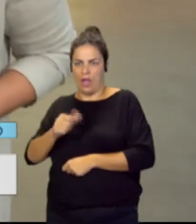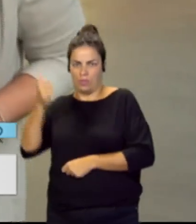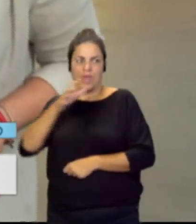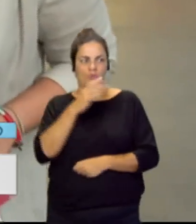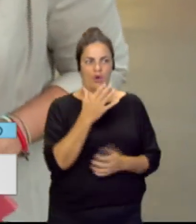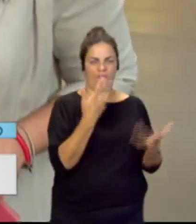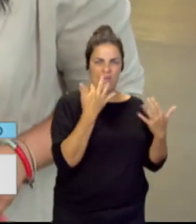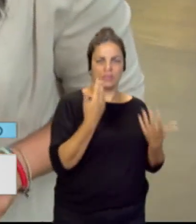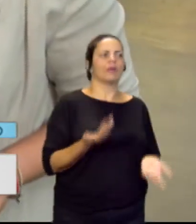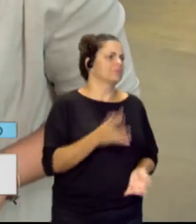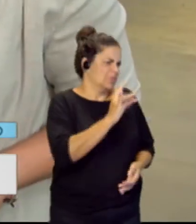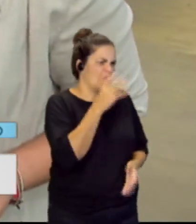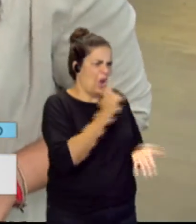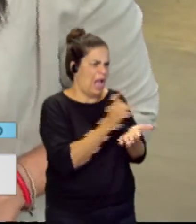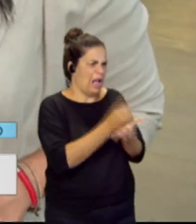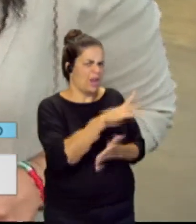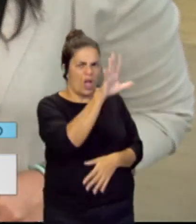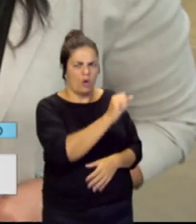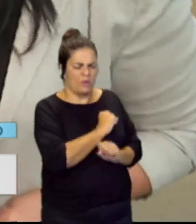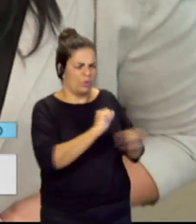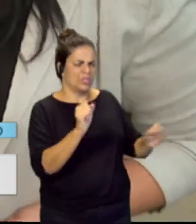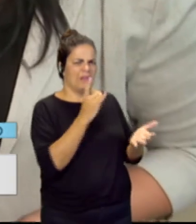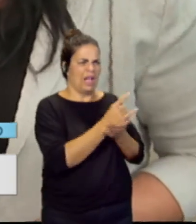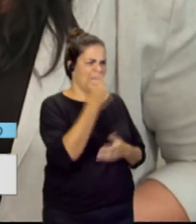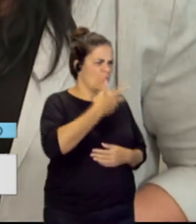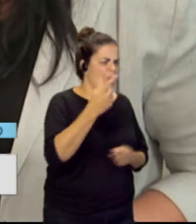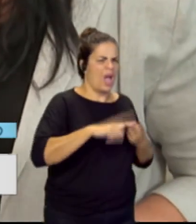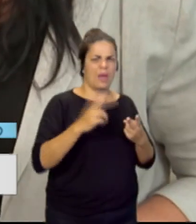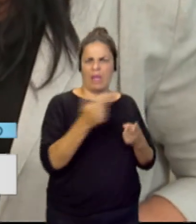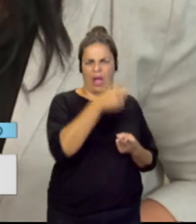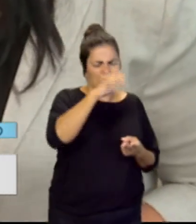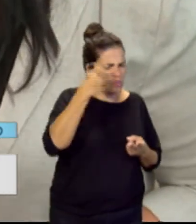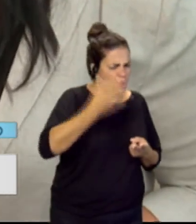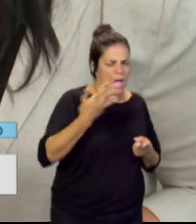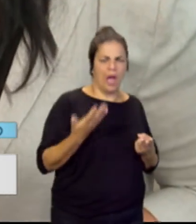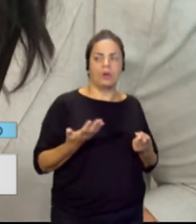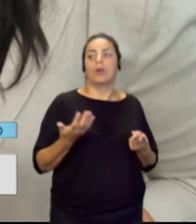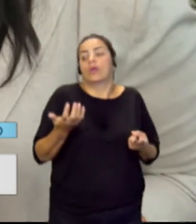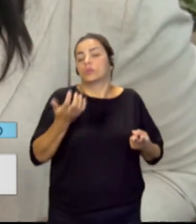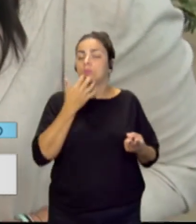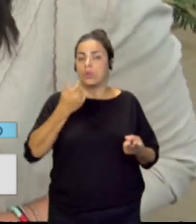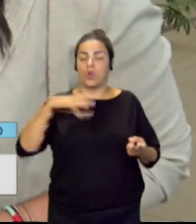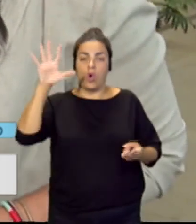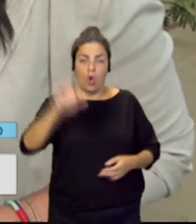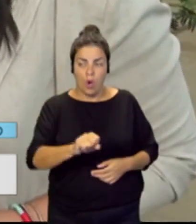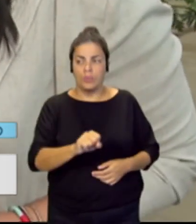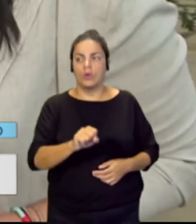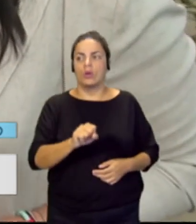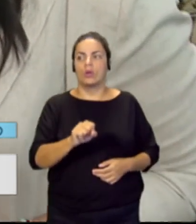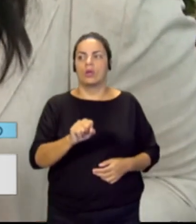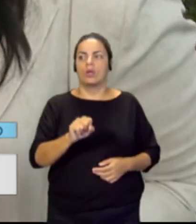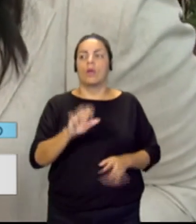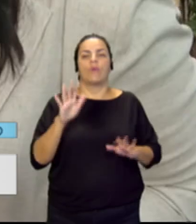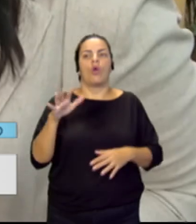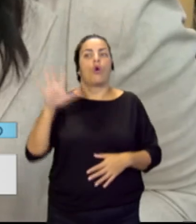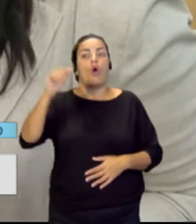no hay quien la compre la carne está carísima el pescado igual y yo por ejemplo lo compro y voy a los sitios donde